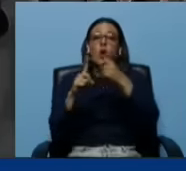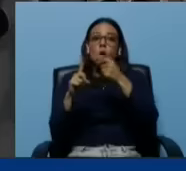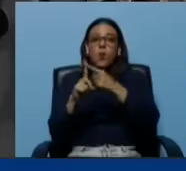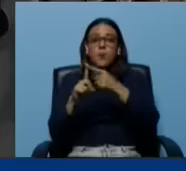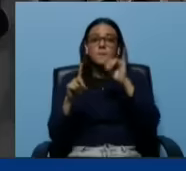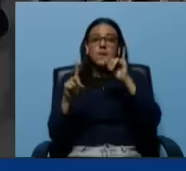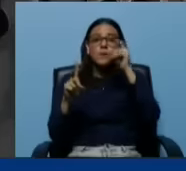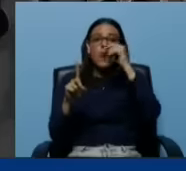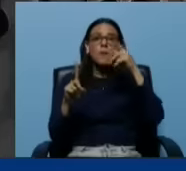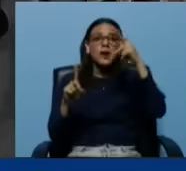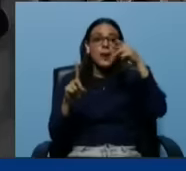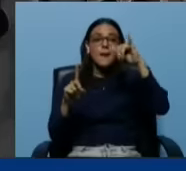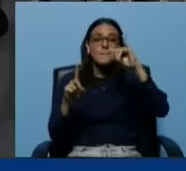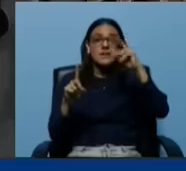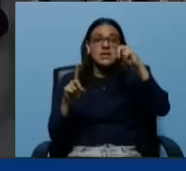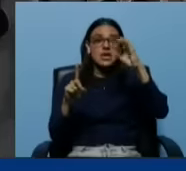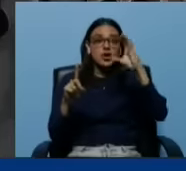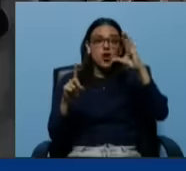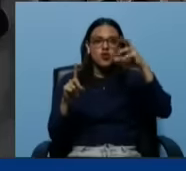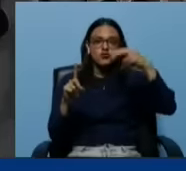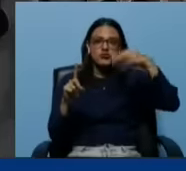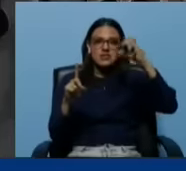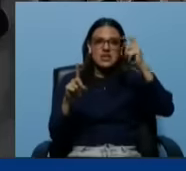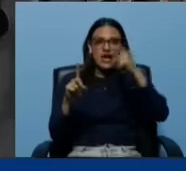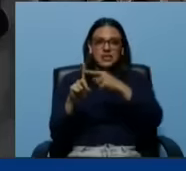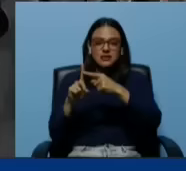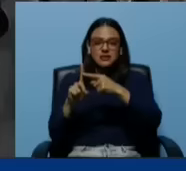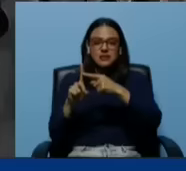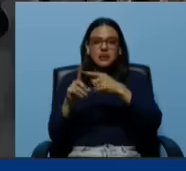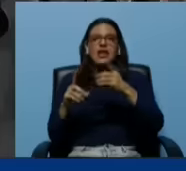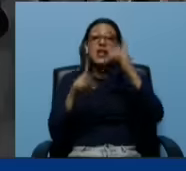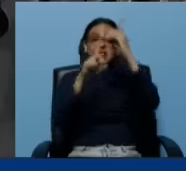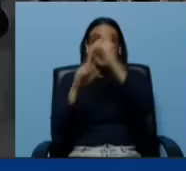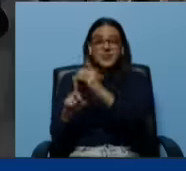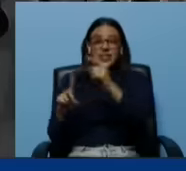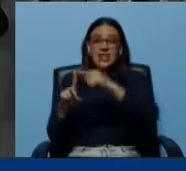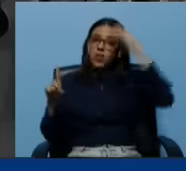de Pinochet, un dictador militar